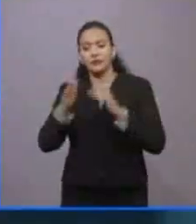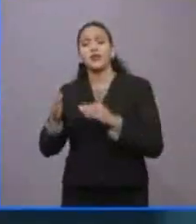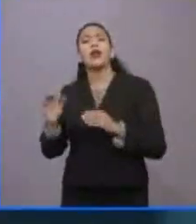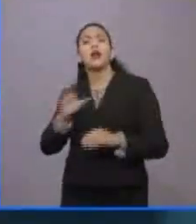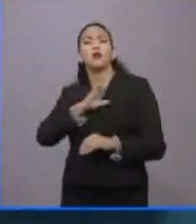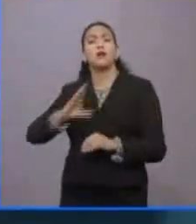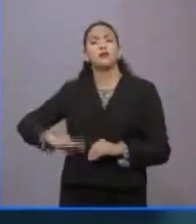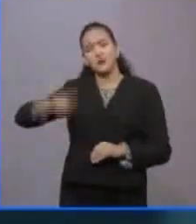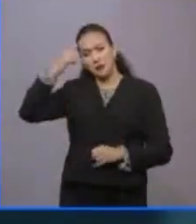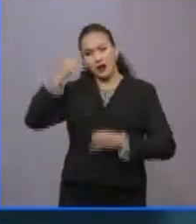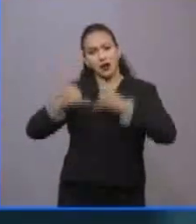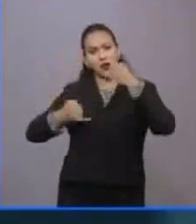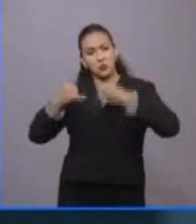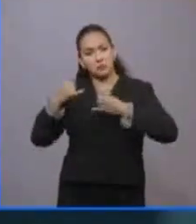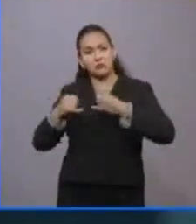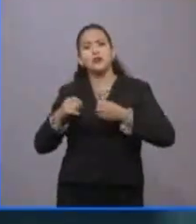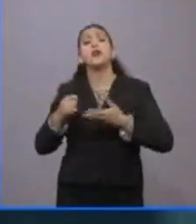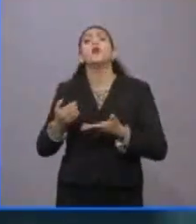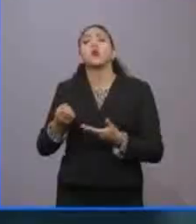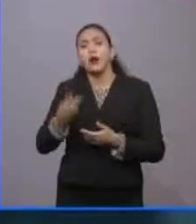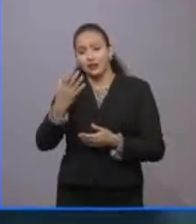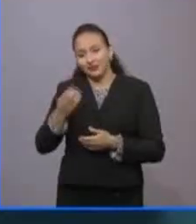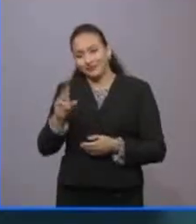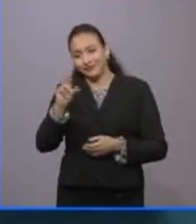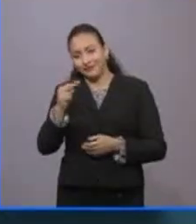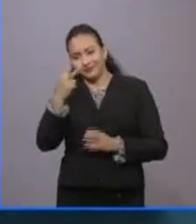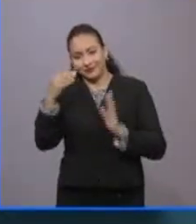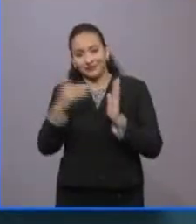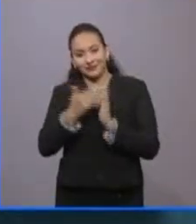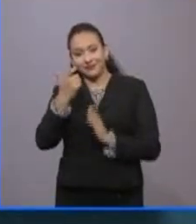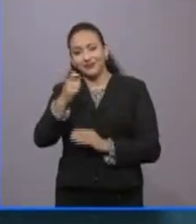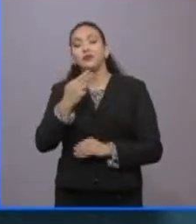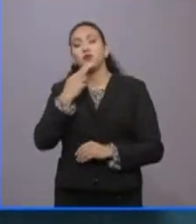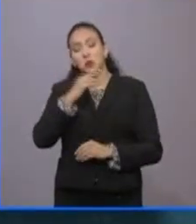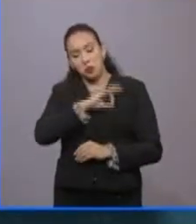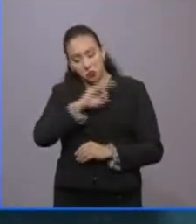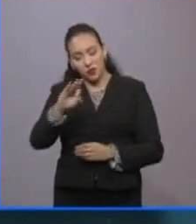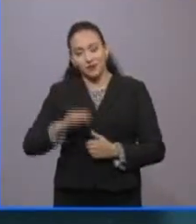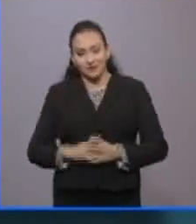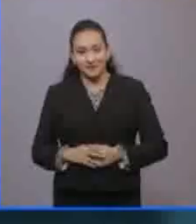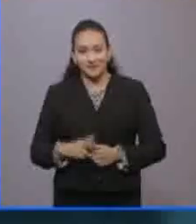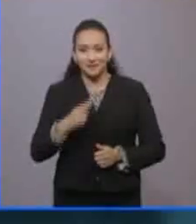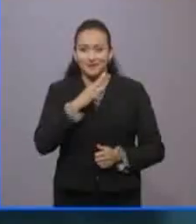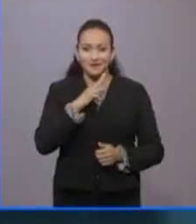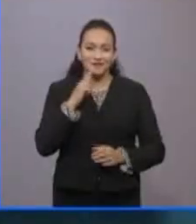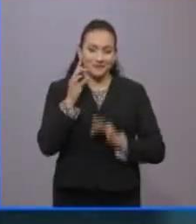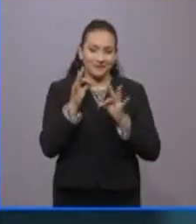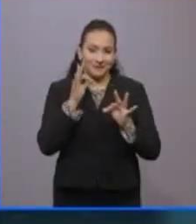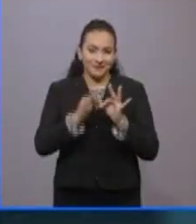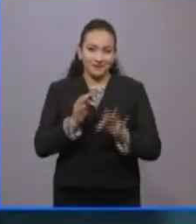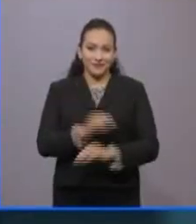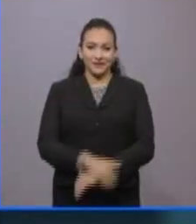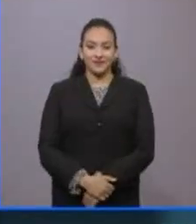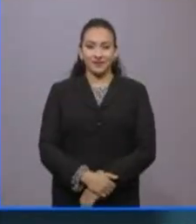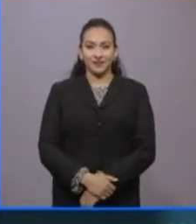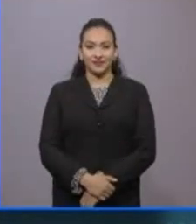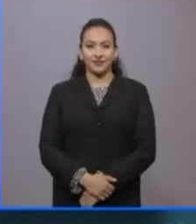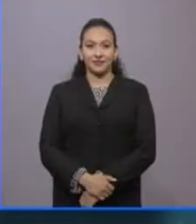candidaturas a juzgadores podrán hacer uso de 82,000 pesos. Para el canal del Poder Judicial de la Federación, Jesús